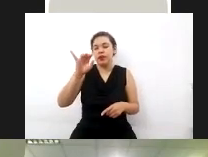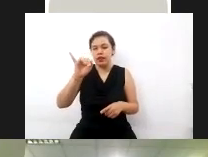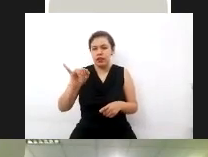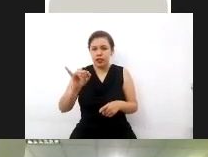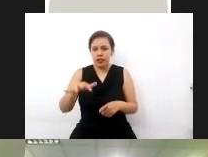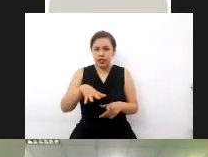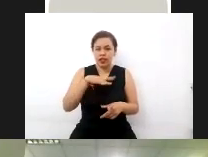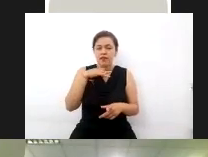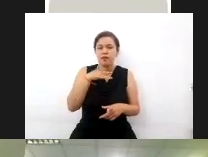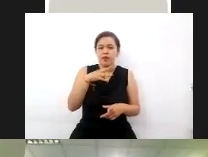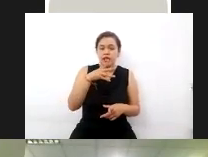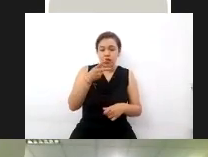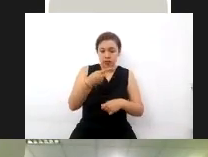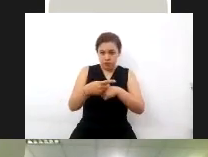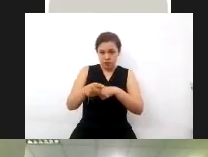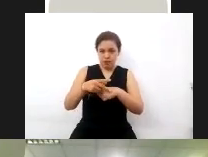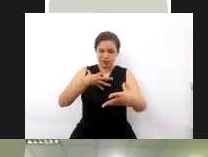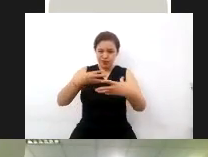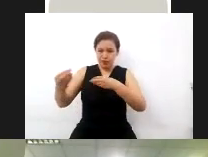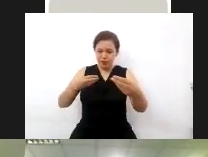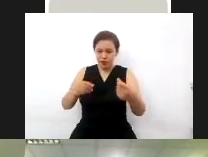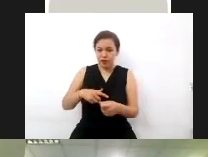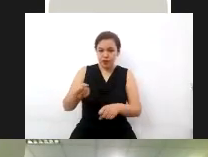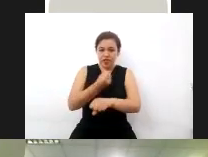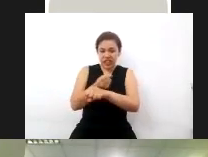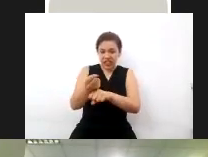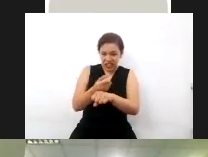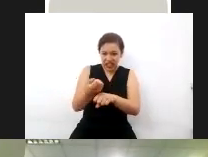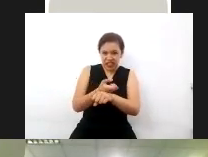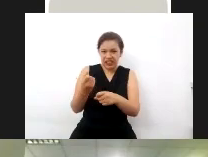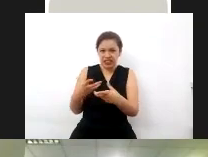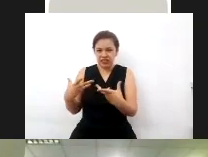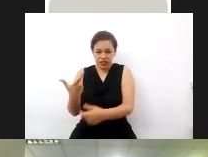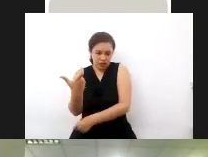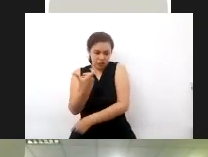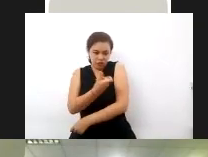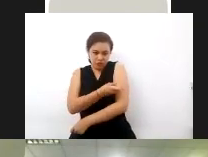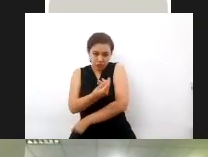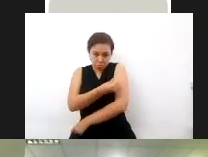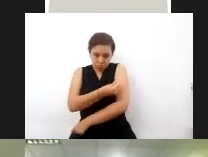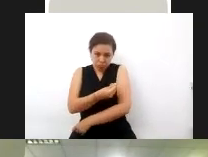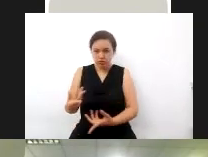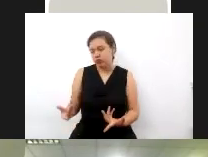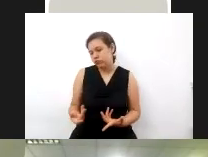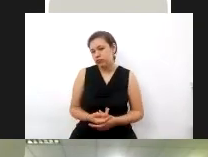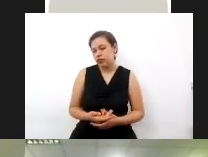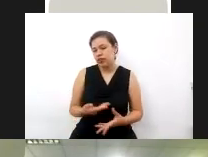peligrosos biológico-infecciosos, sangre, tejido, agujas, y ese no es el caso, solamente